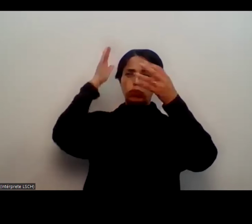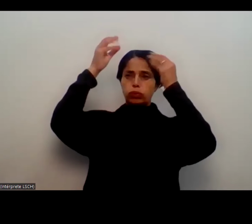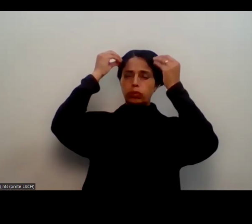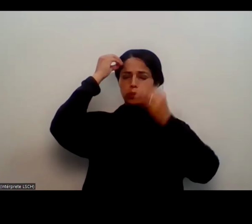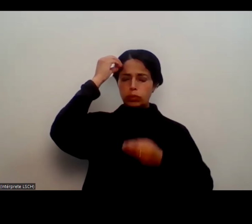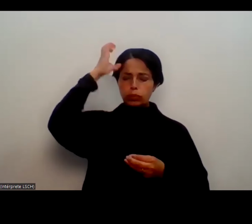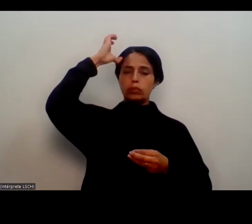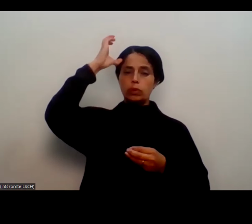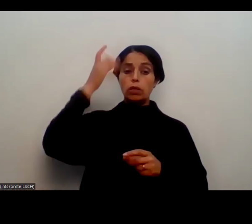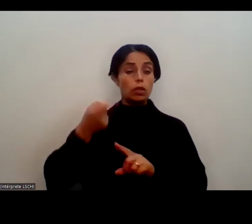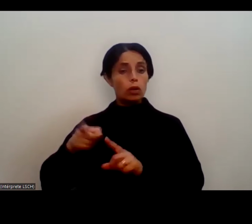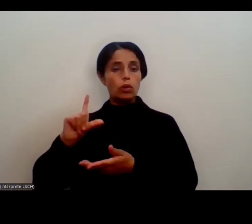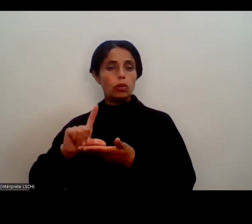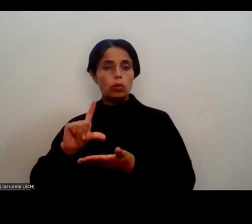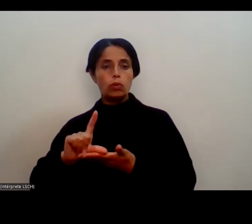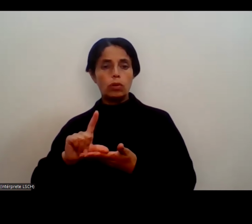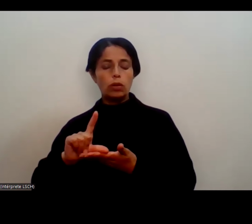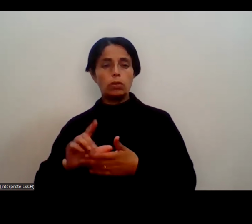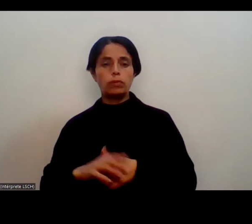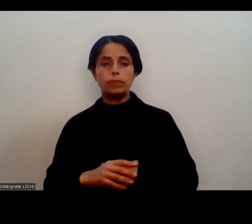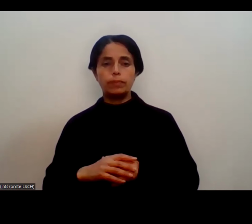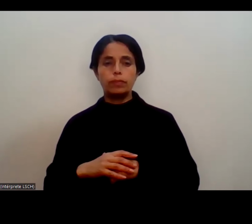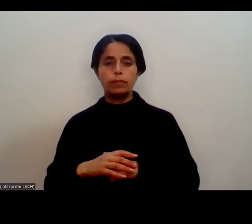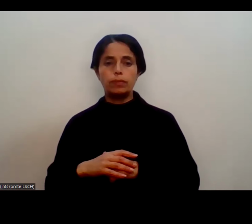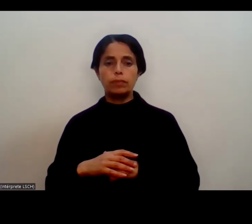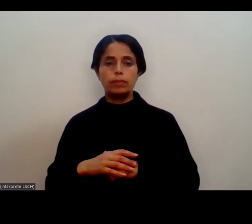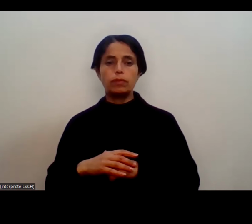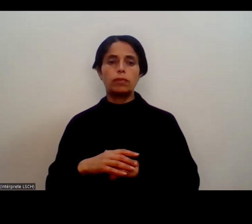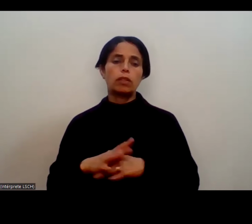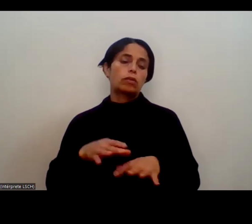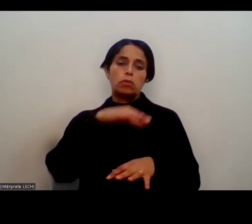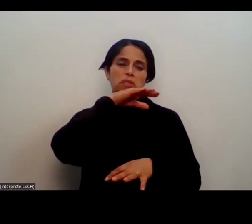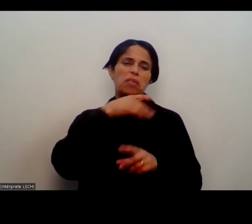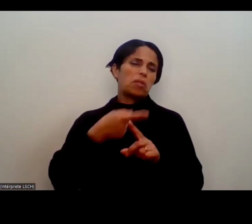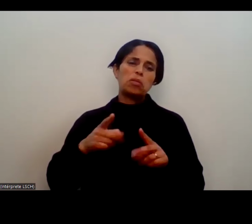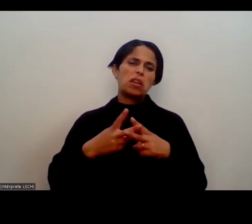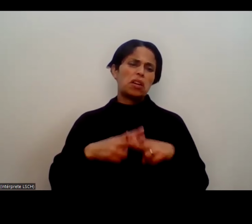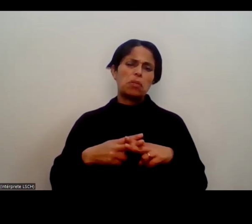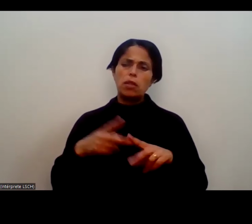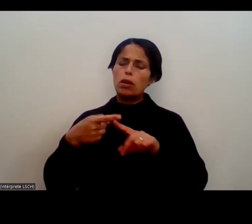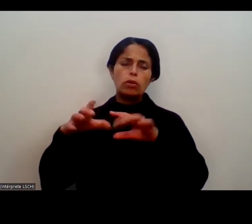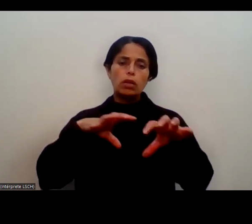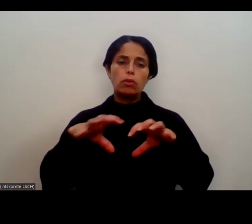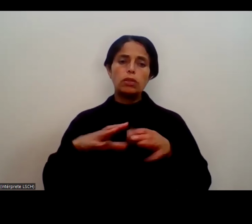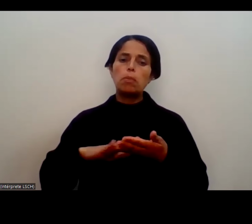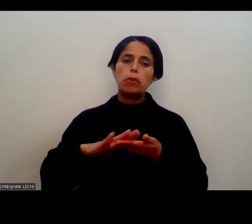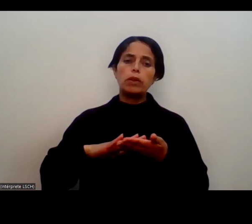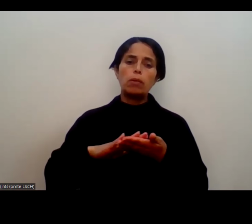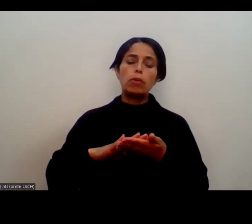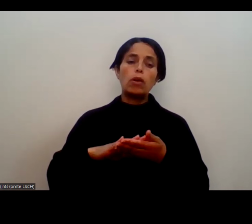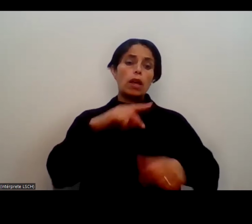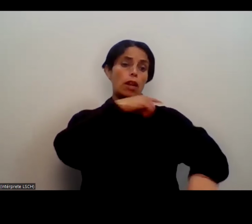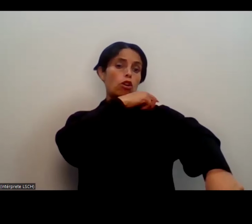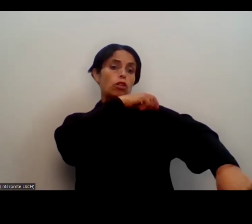y que en otras partes se da con otros recursos. Por ejemplo, el extremo norte de